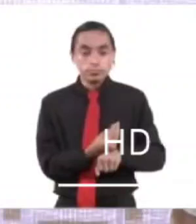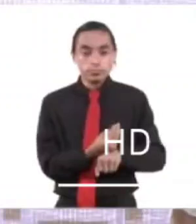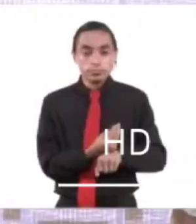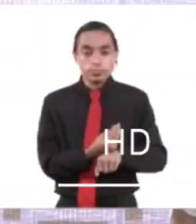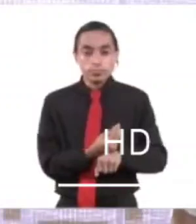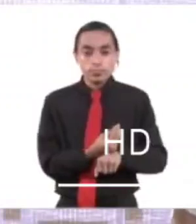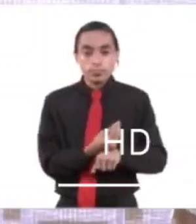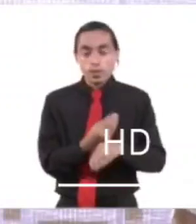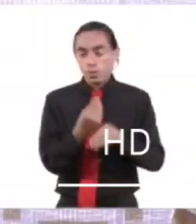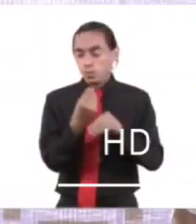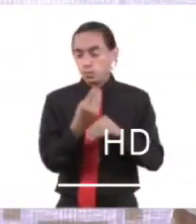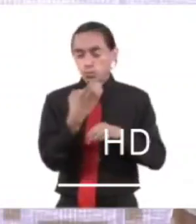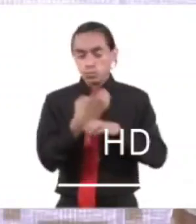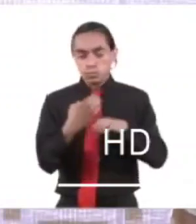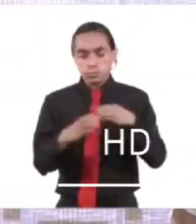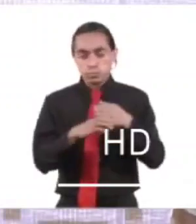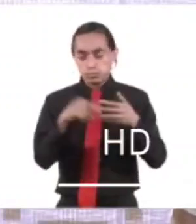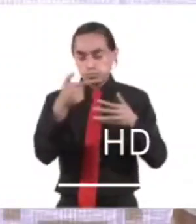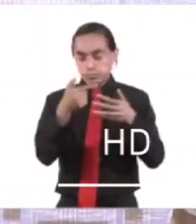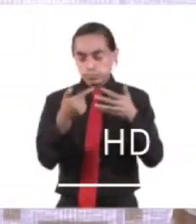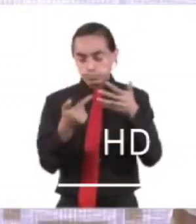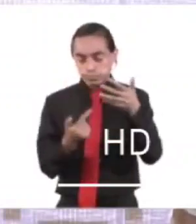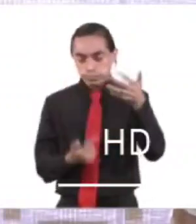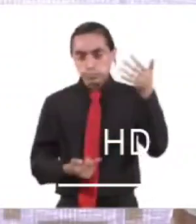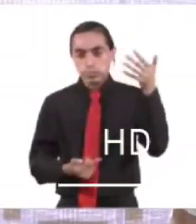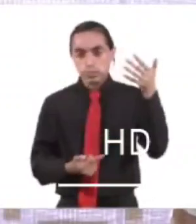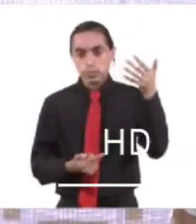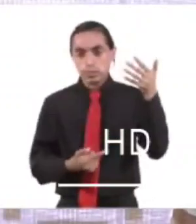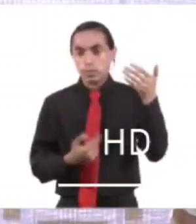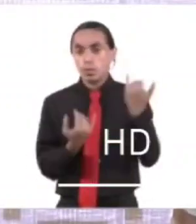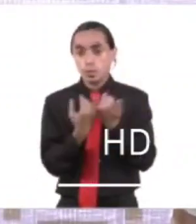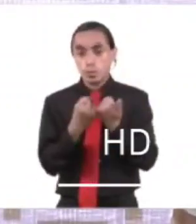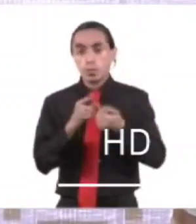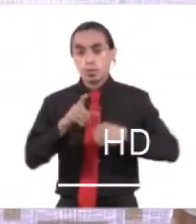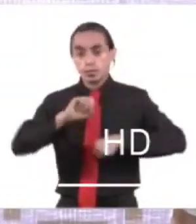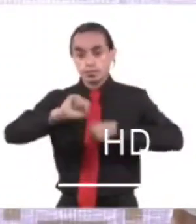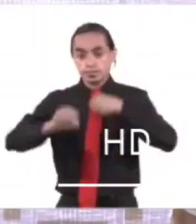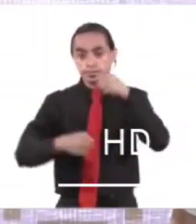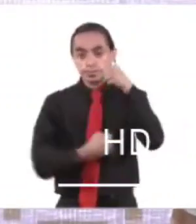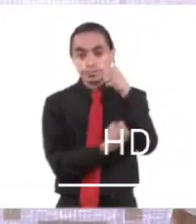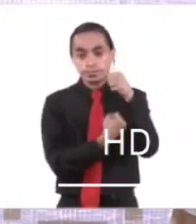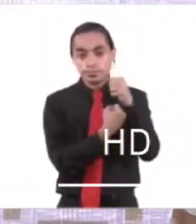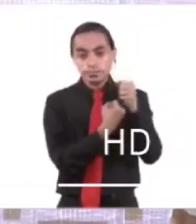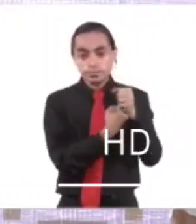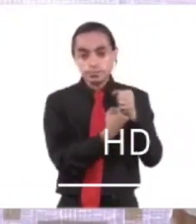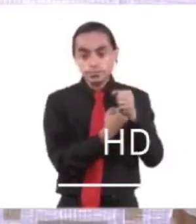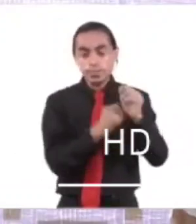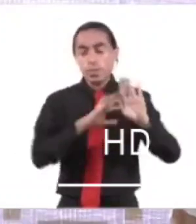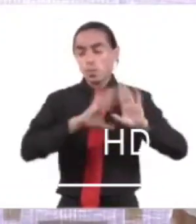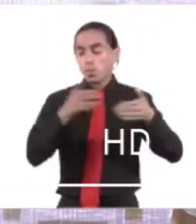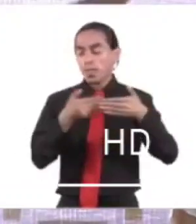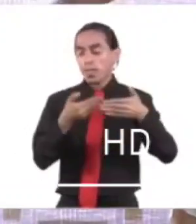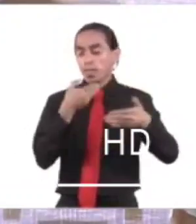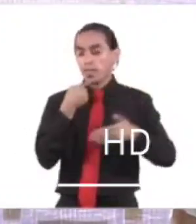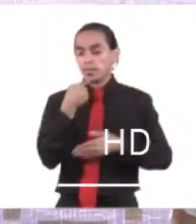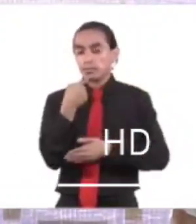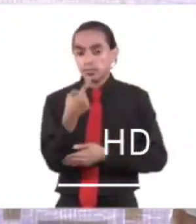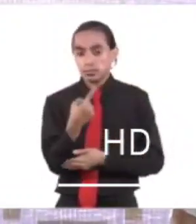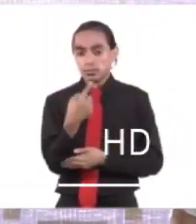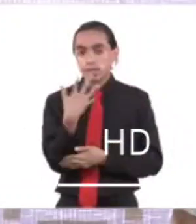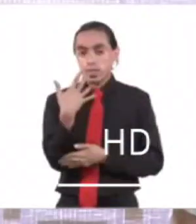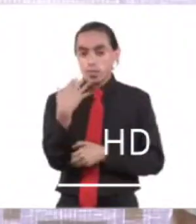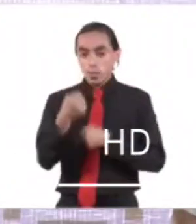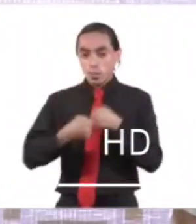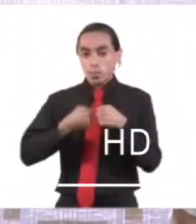les sigo con la amplia lista, hizo los pilares. Como se ha comentado, en